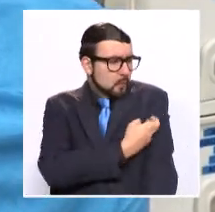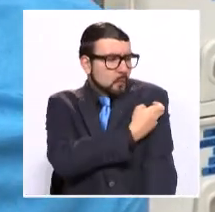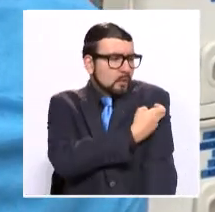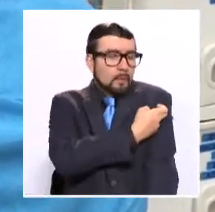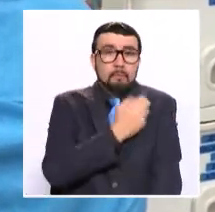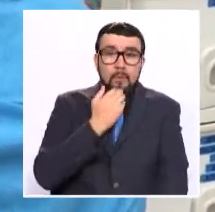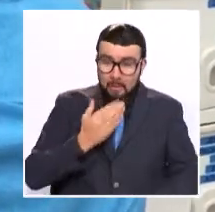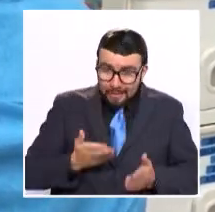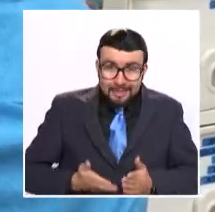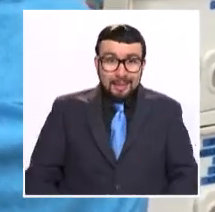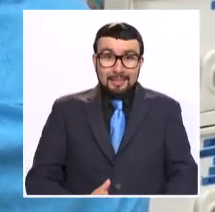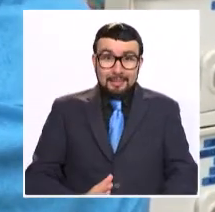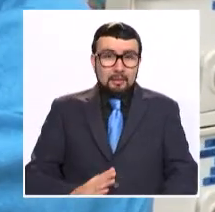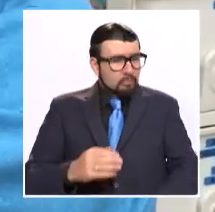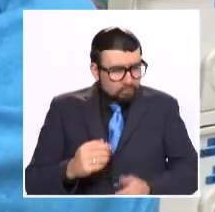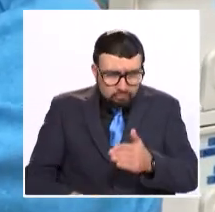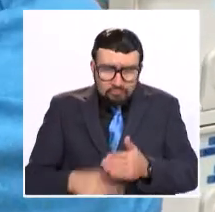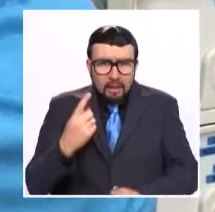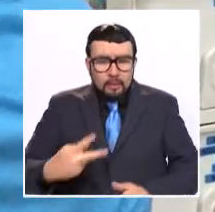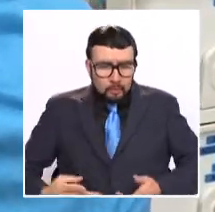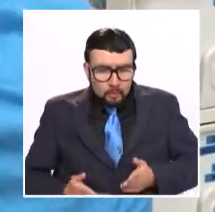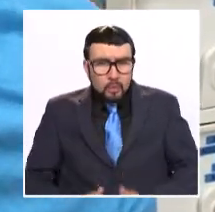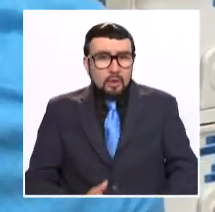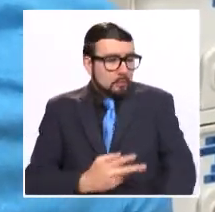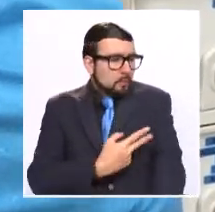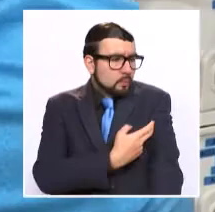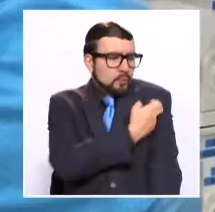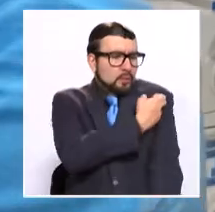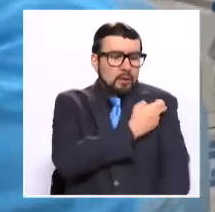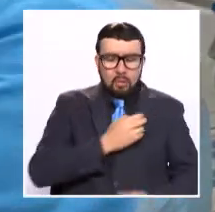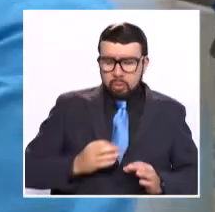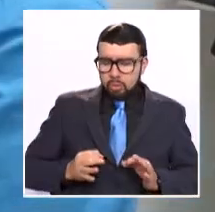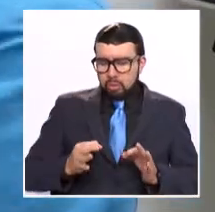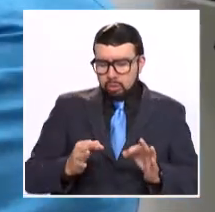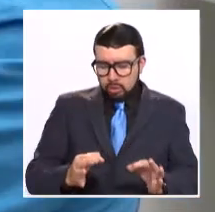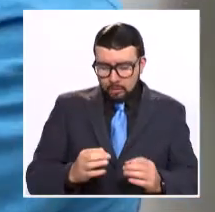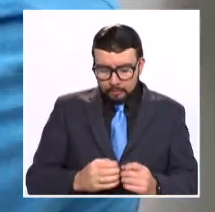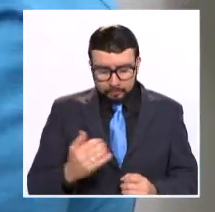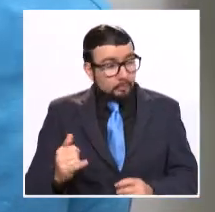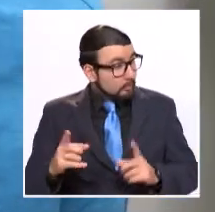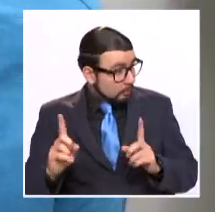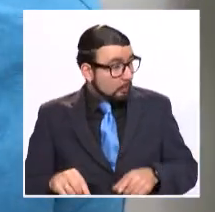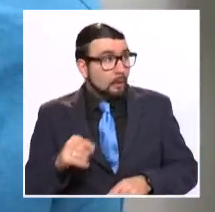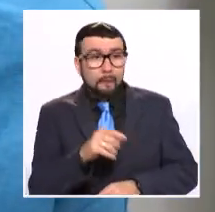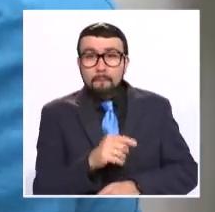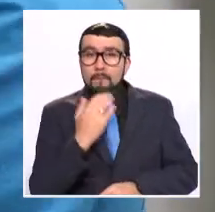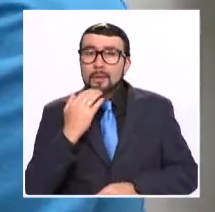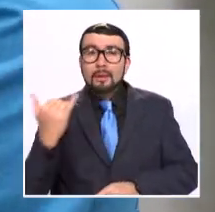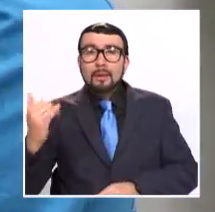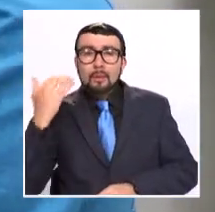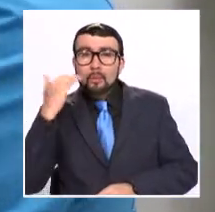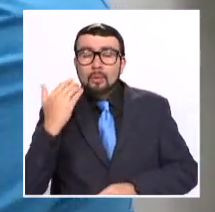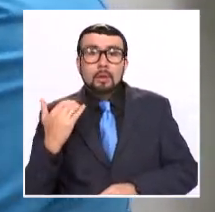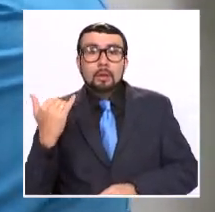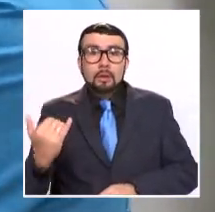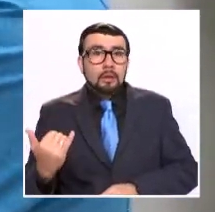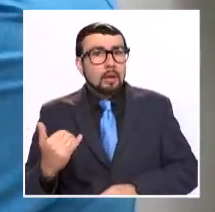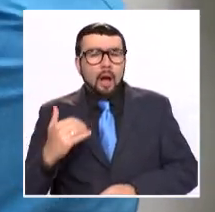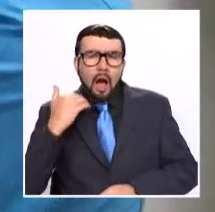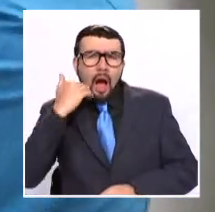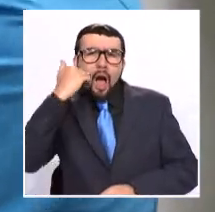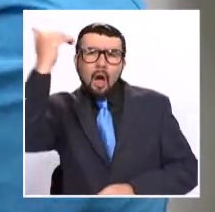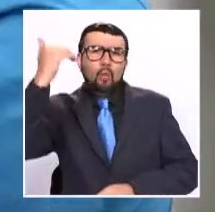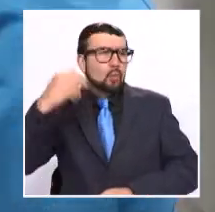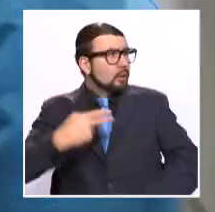nacido es la BCG, que sí genera cicatriz y se demora. Pero también se puede aplicar en el brazo, porque aquí vemos a señora adulta que le están aplicando en el brazo las vacunas. Ah,